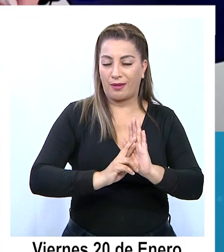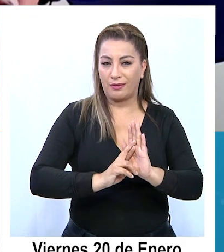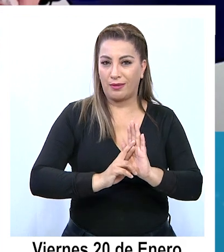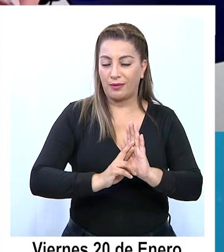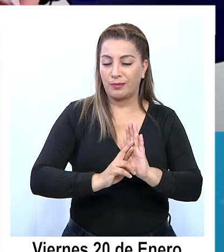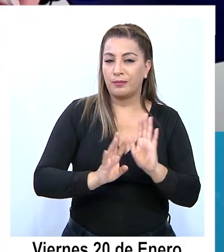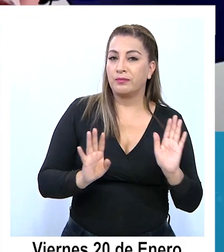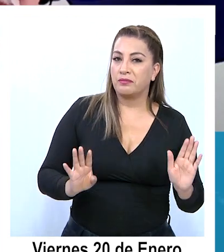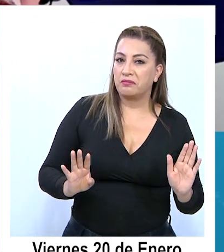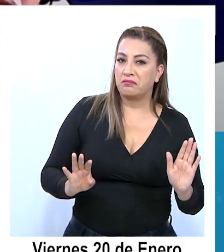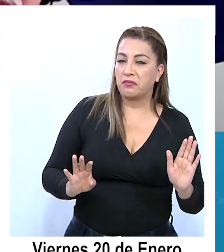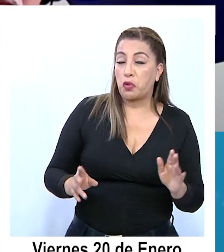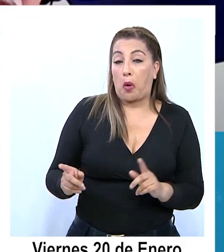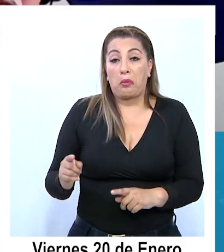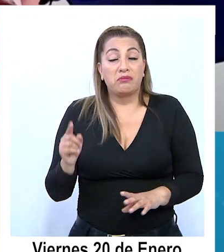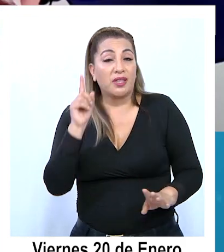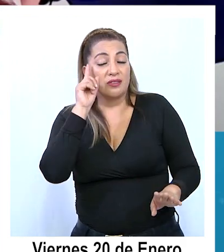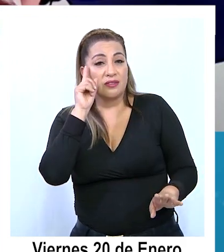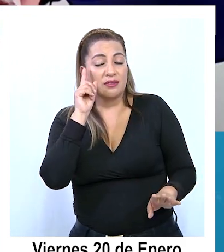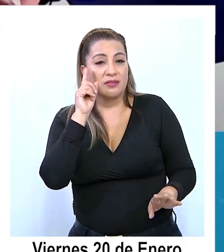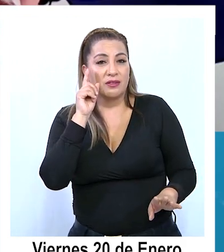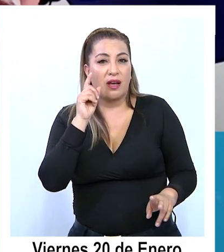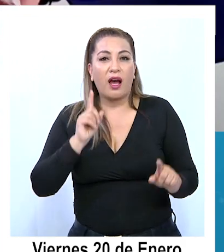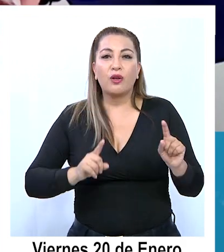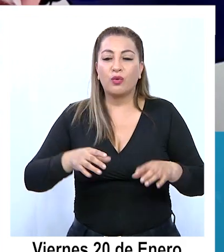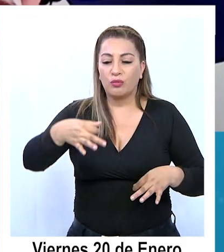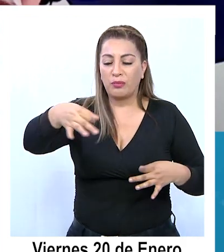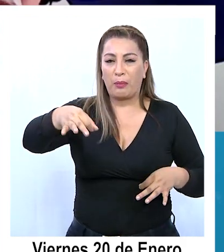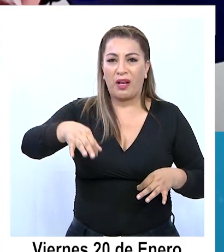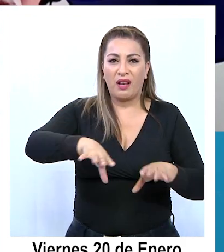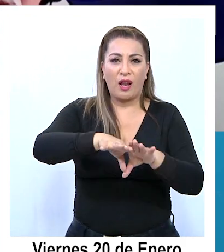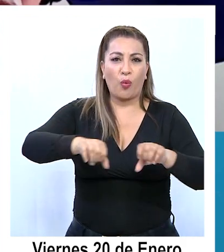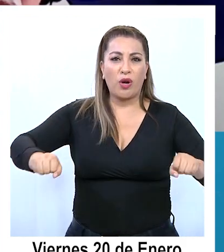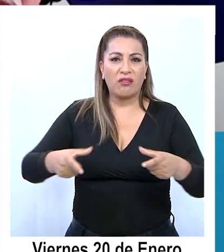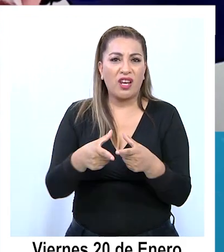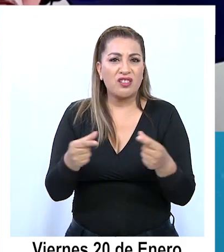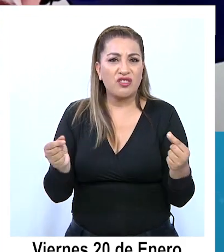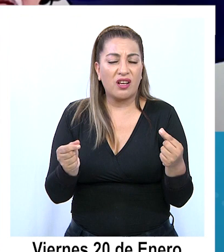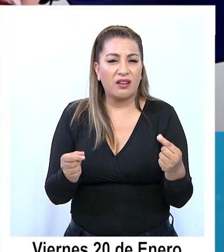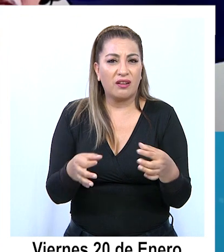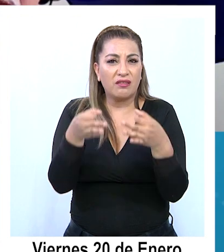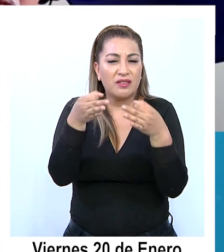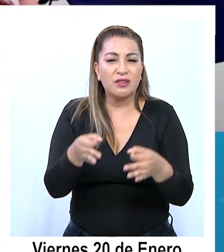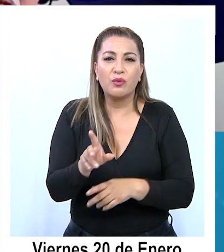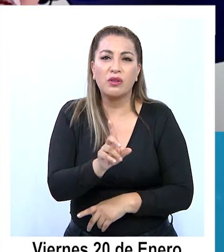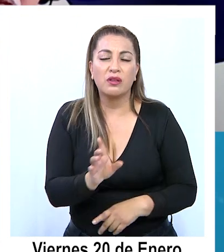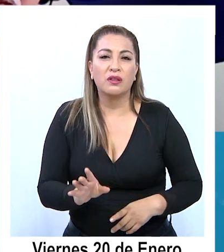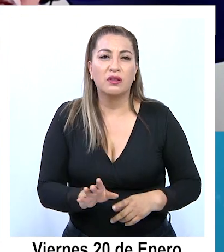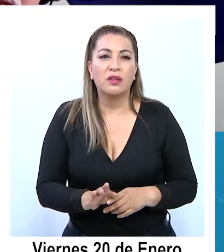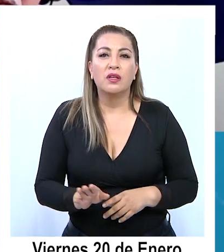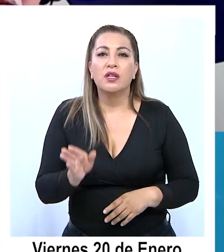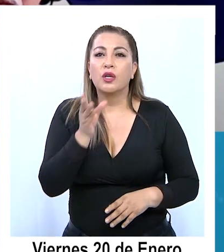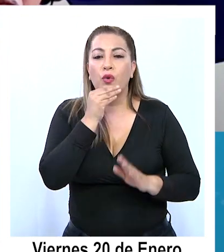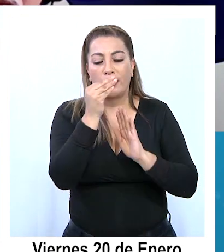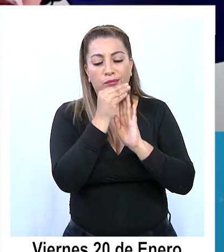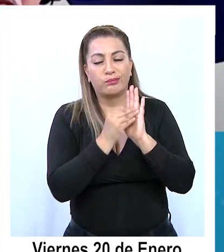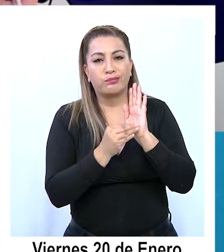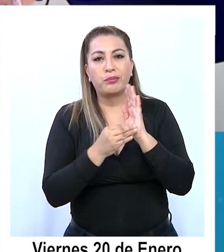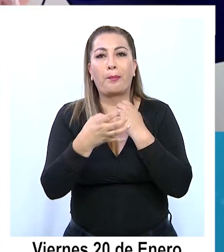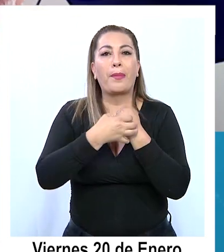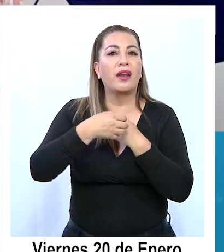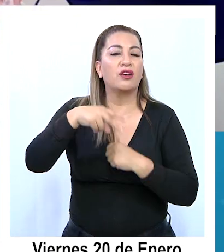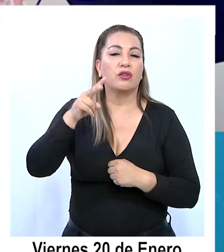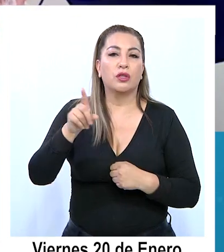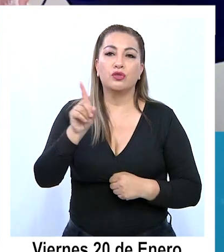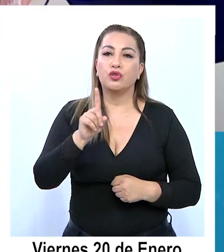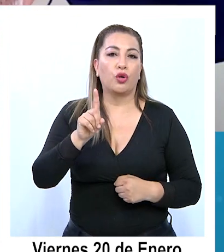absolutamente inconsecuente que tuviera que firmar un acuerdo nacional de seguridad que no incluyera medidas para la macrozona norte.